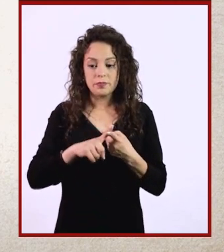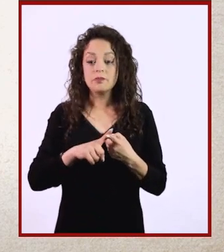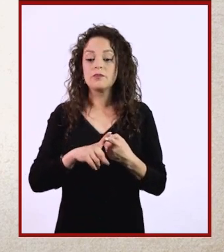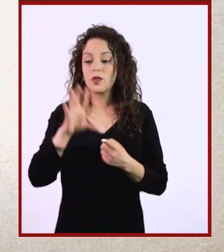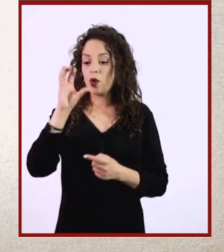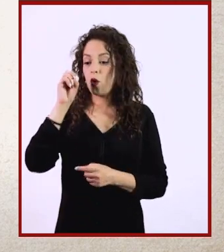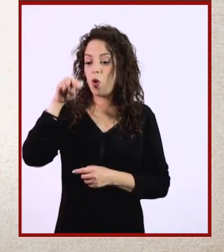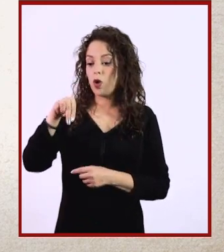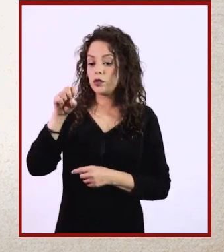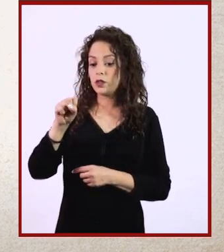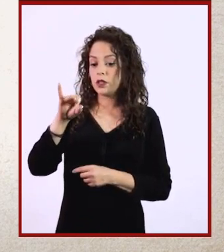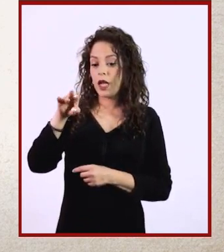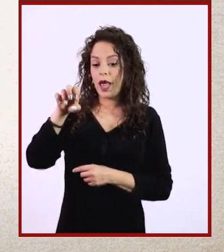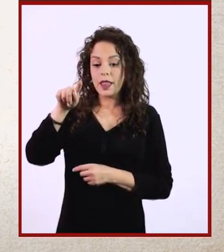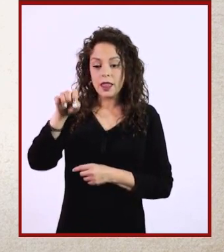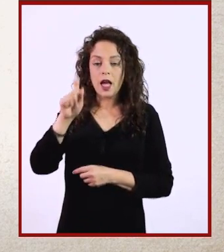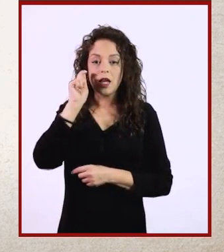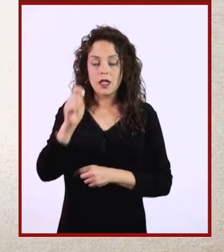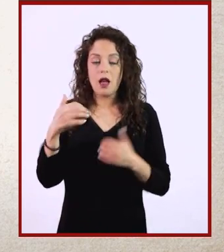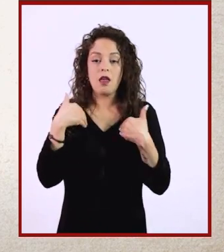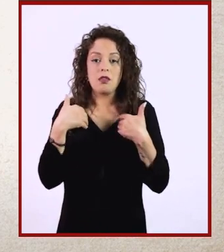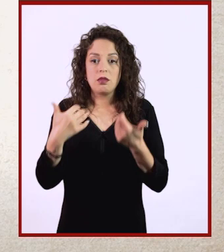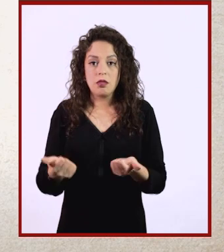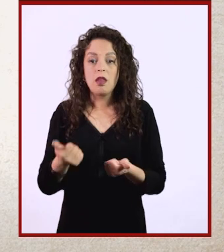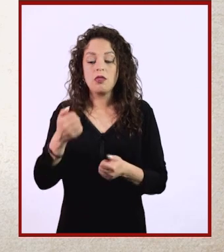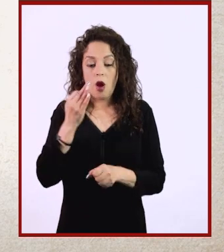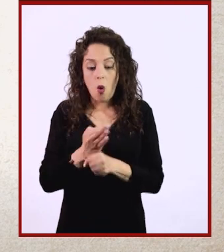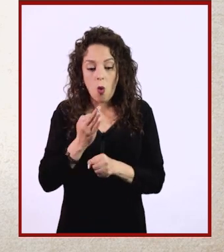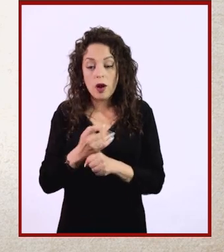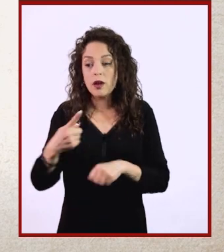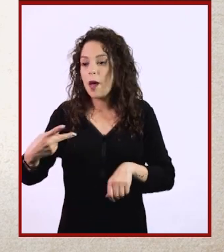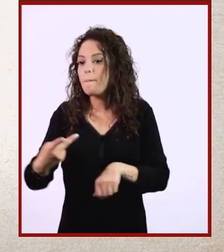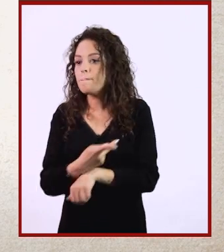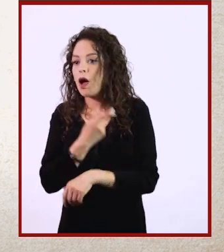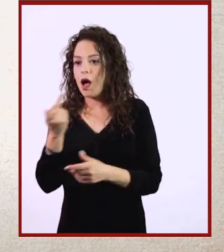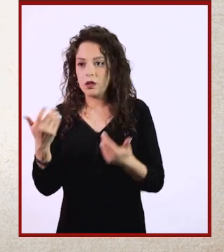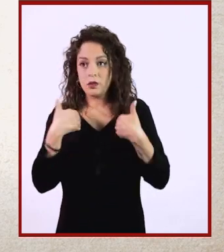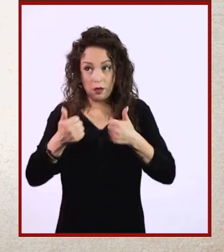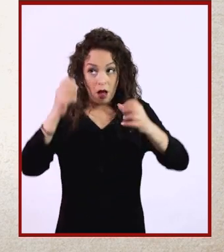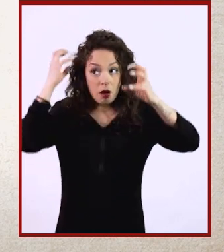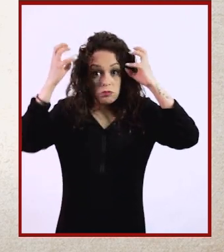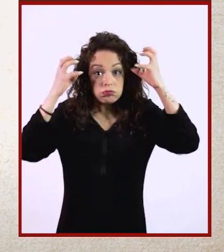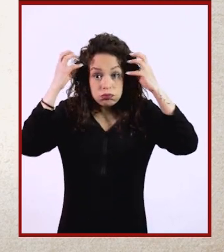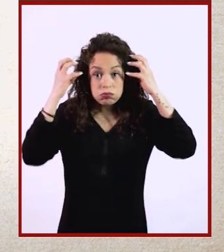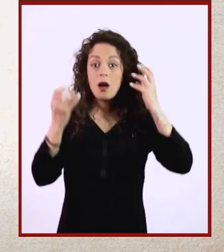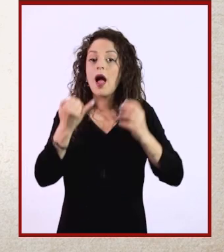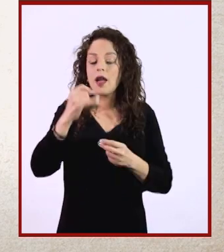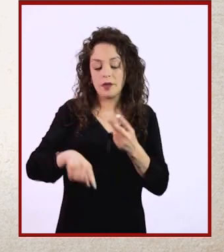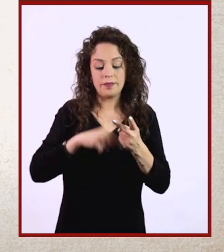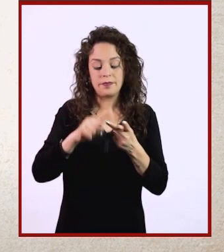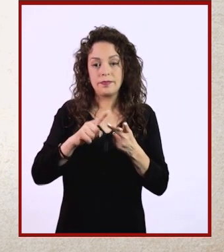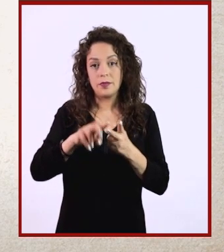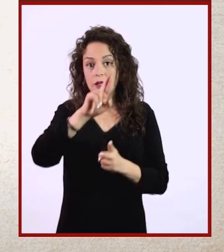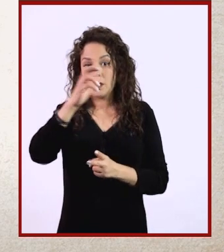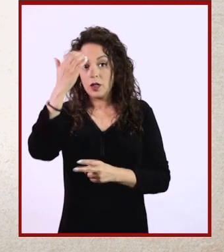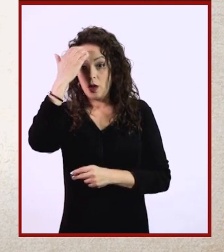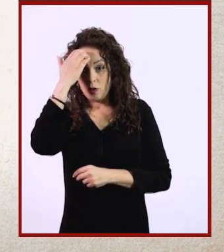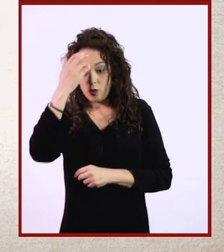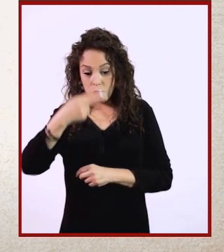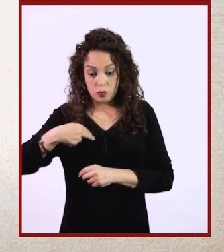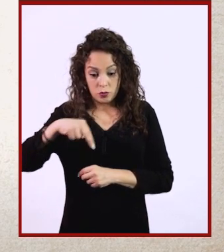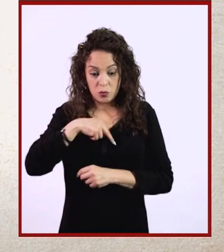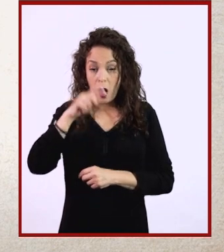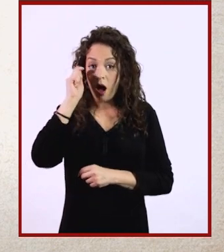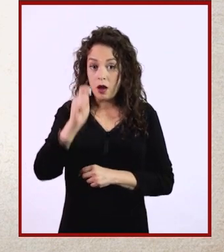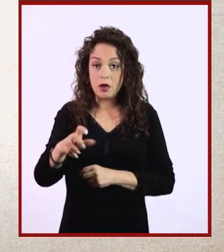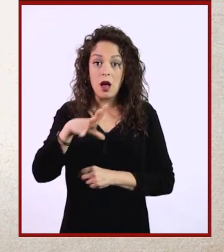de los grandes desafíos que enfrenta el mundo actual. El segundo, reconocerse a sí mismos y a los demás como sujetos con